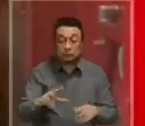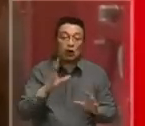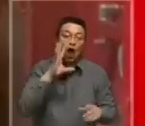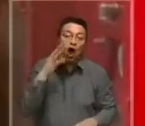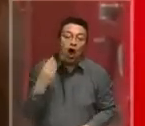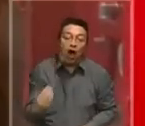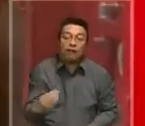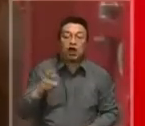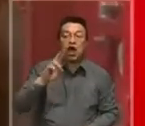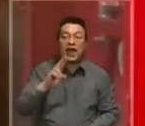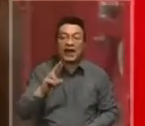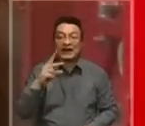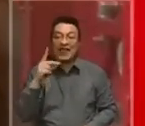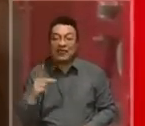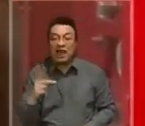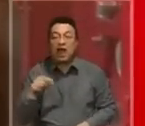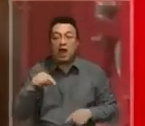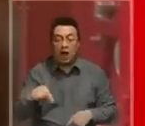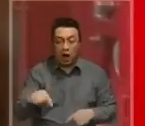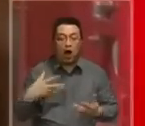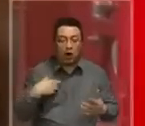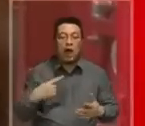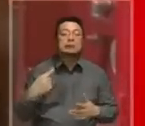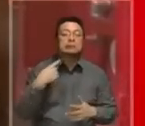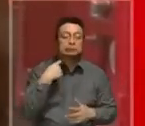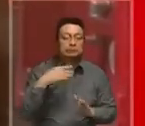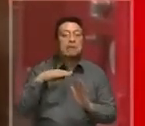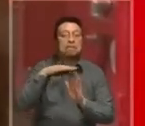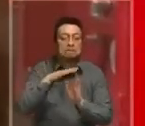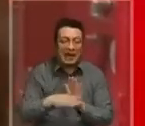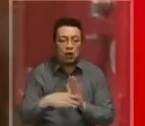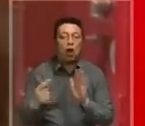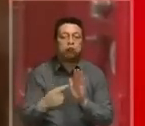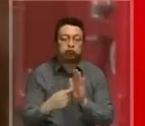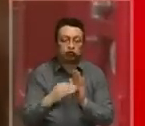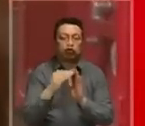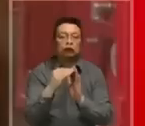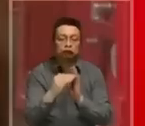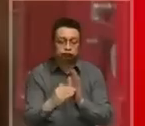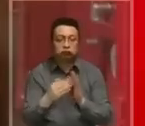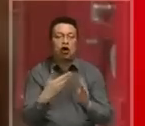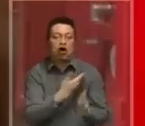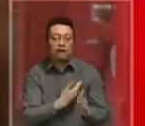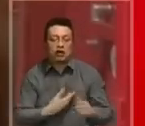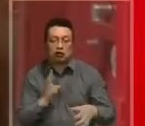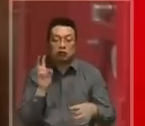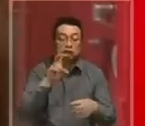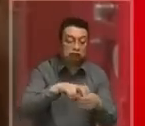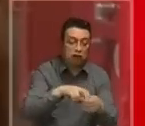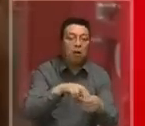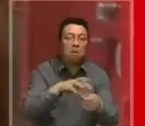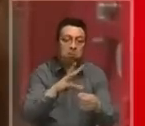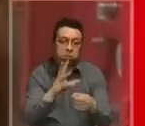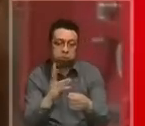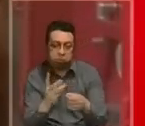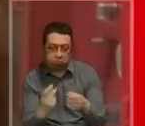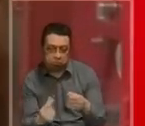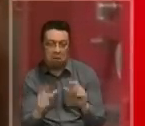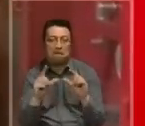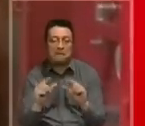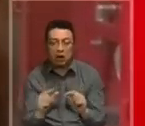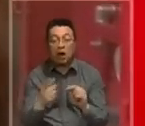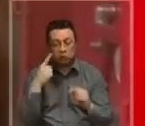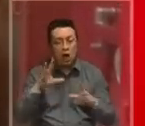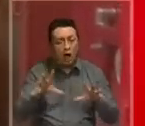Democrática hoy día está en una posición desmejorada. Hemos tenido un momento de crisis política y lo que corresponde